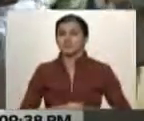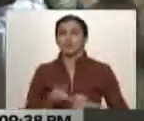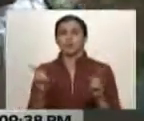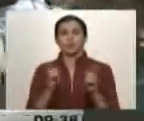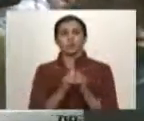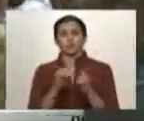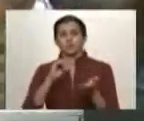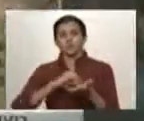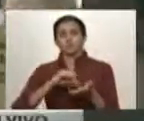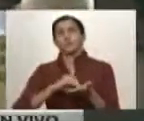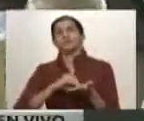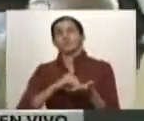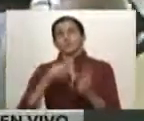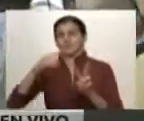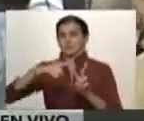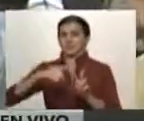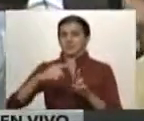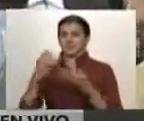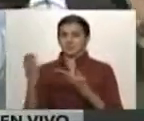retornamos el pase a los estudios adelante